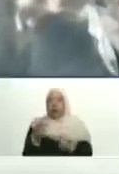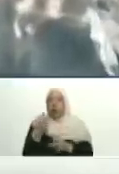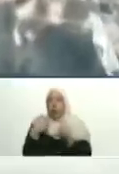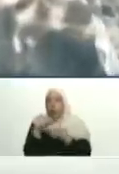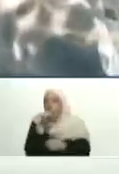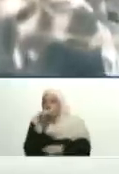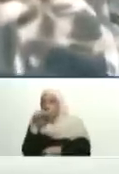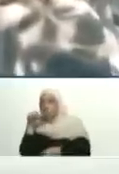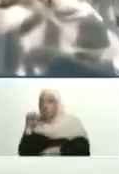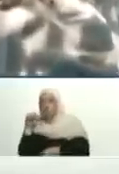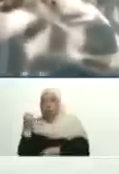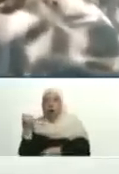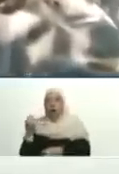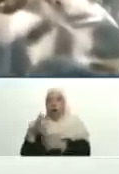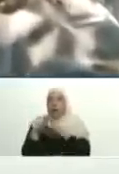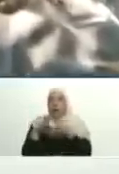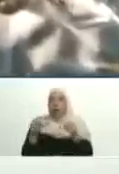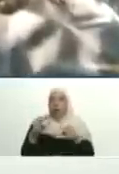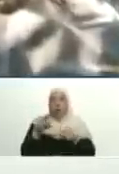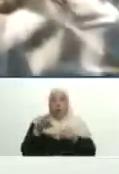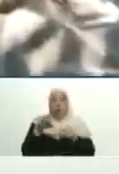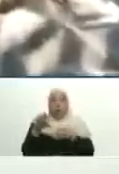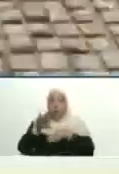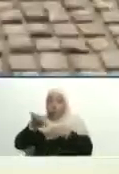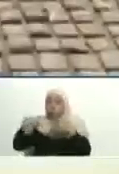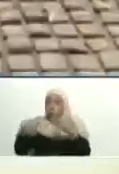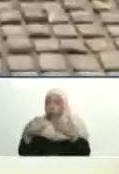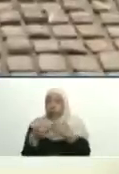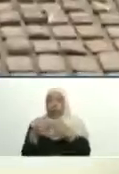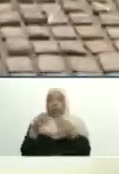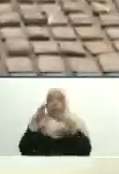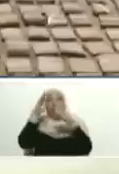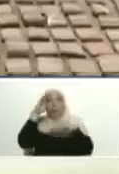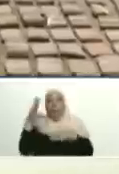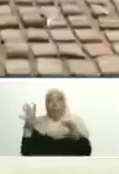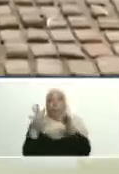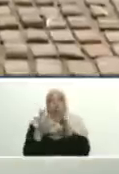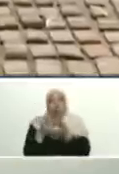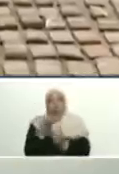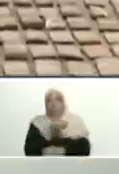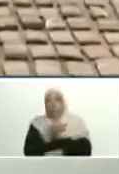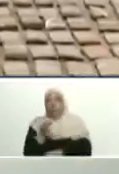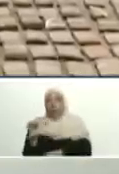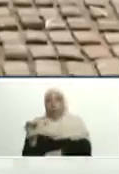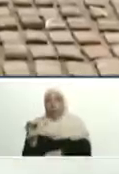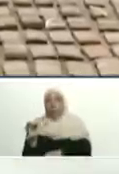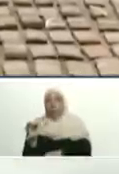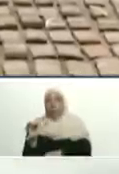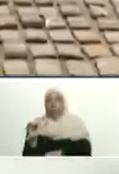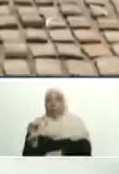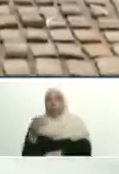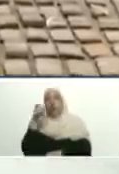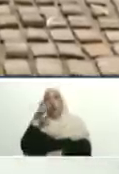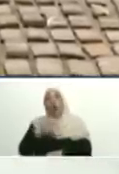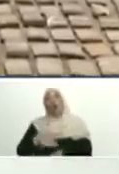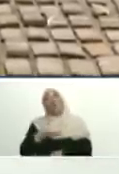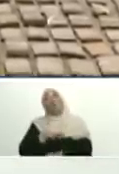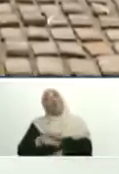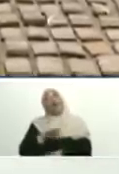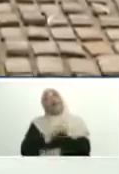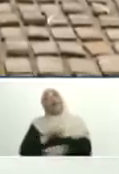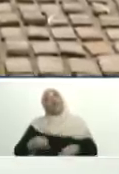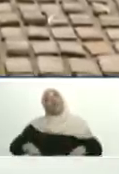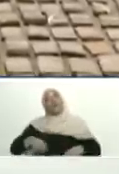todo, despliegue absoluto de todas las fuerzas en unión perfecta, unión pueblo, fuerza armada,